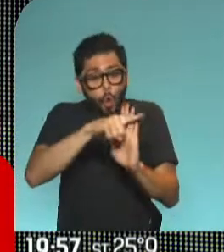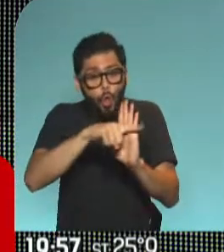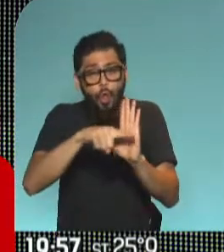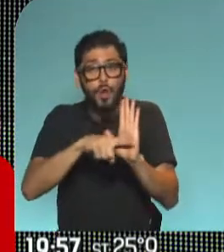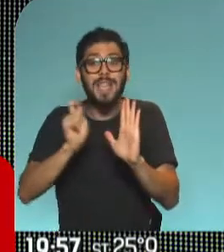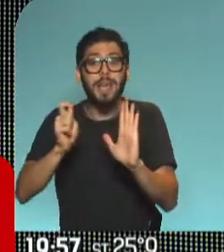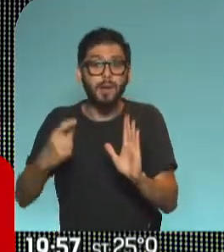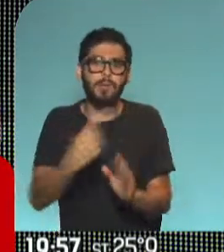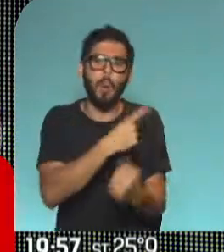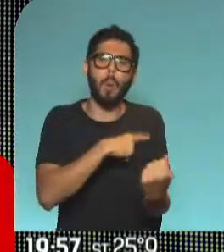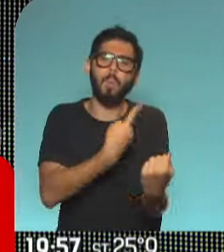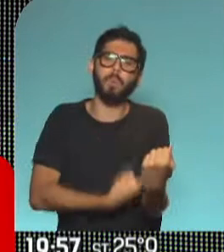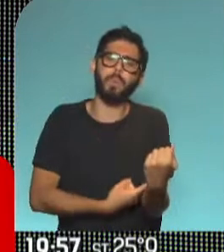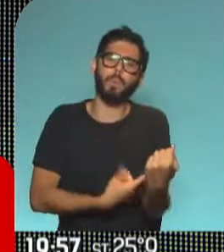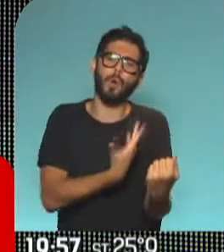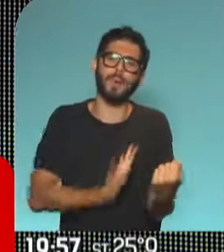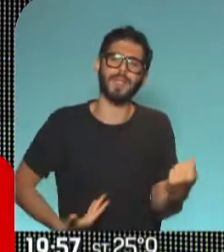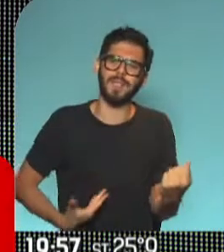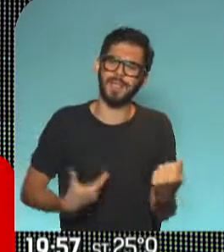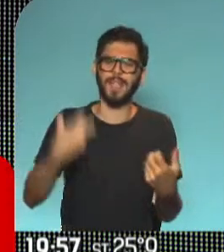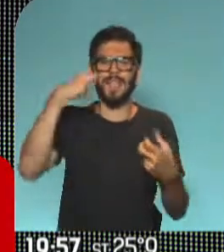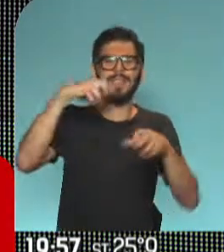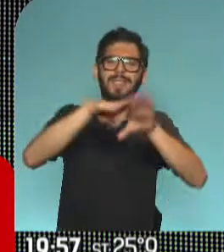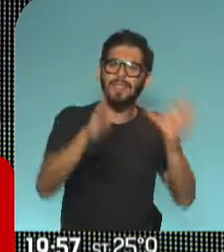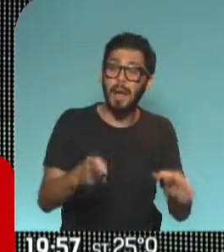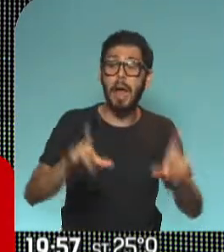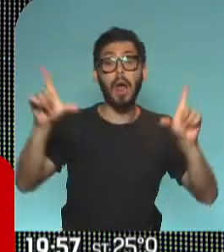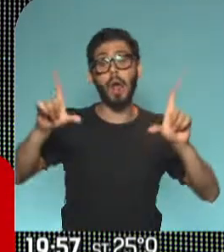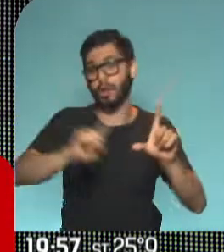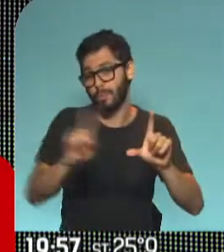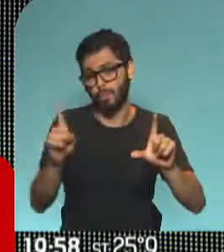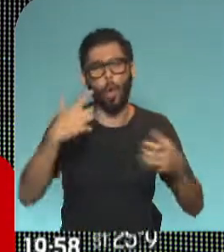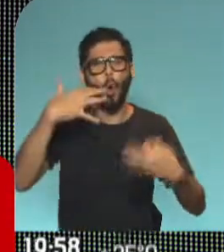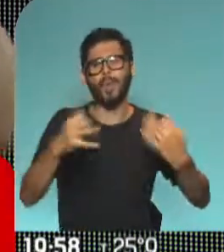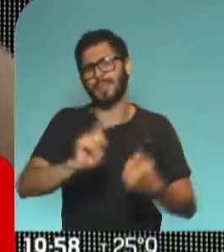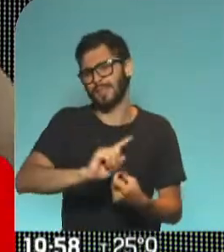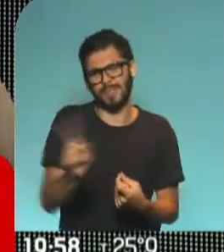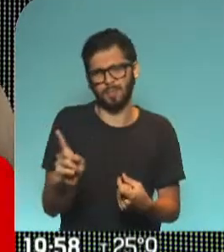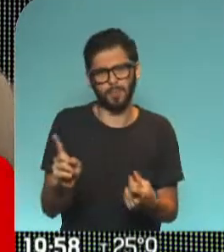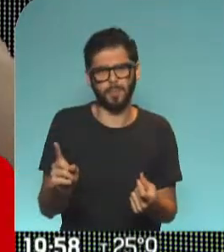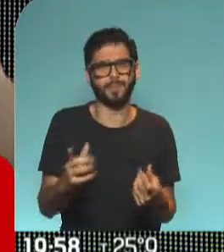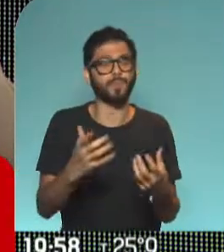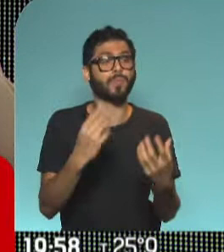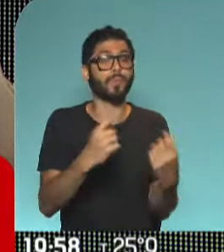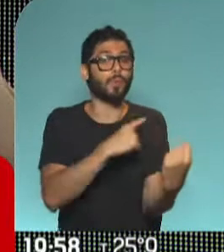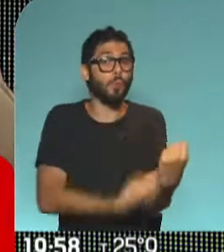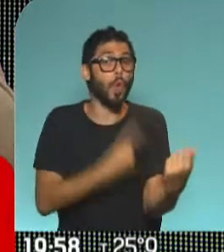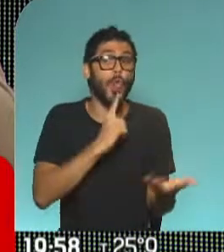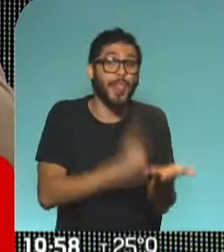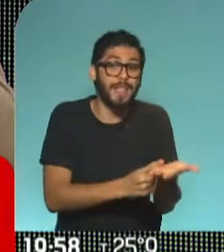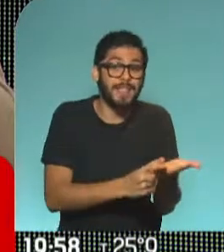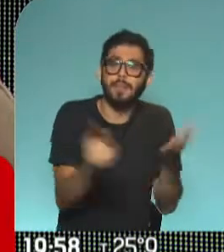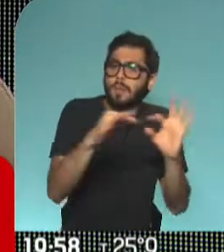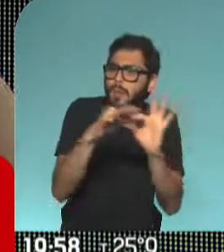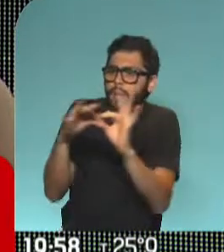Poder Ejecutivo, no ni del Legislativo, ni mucho menos los medios, ni mucho menos la justicia. Y se hace en base a conocimiento